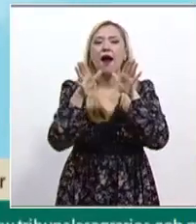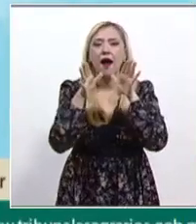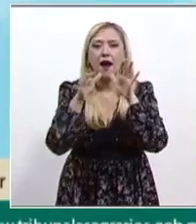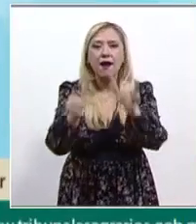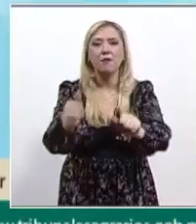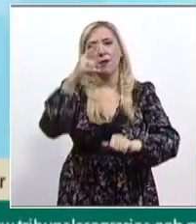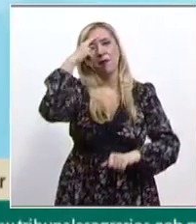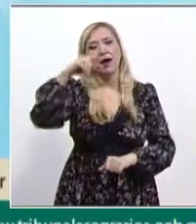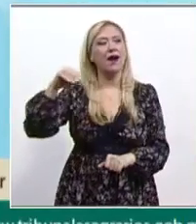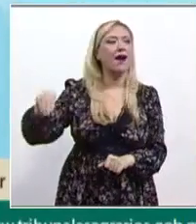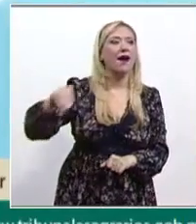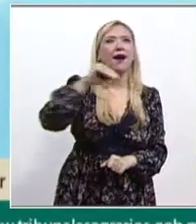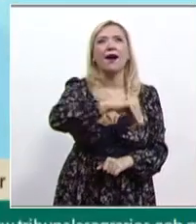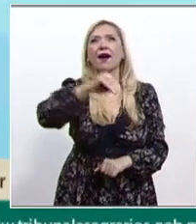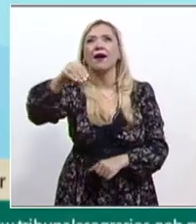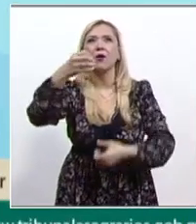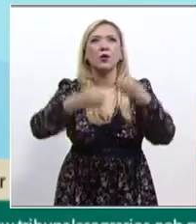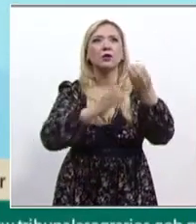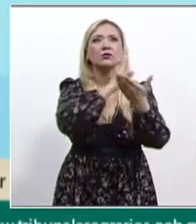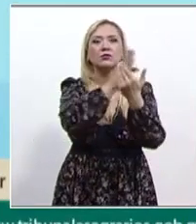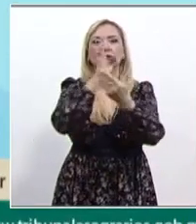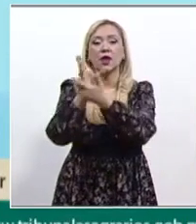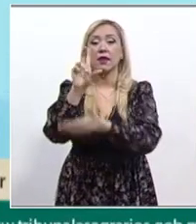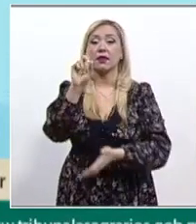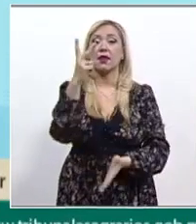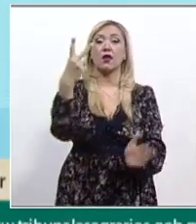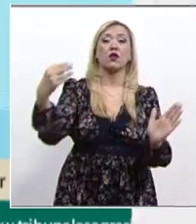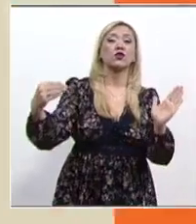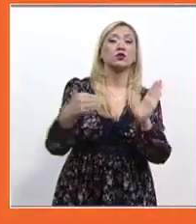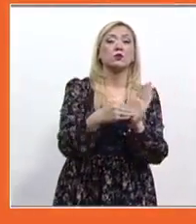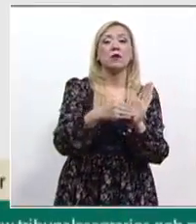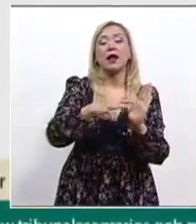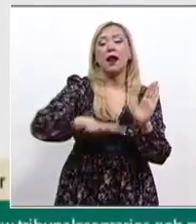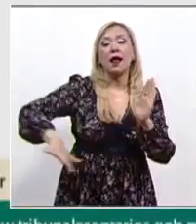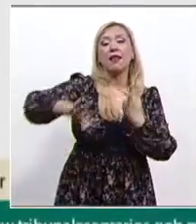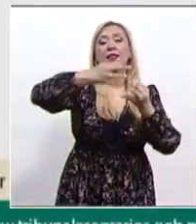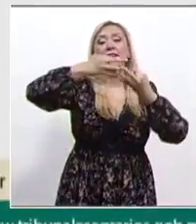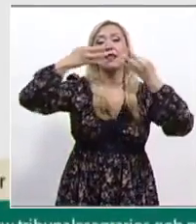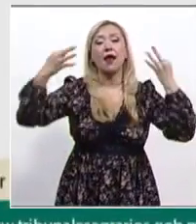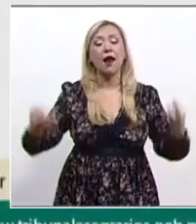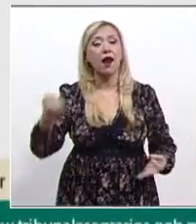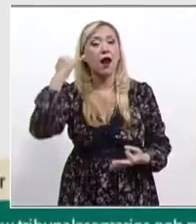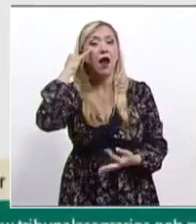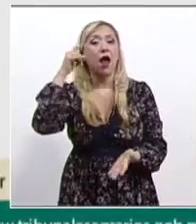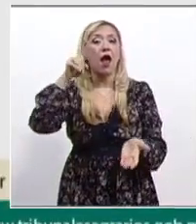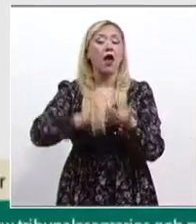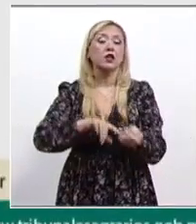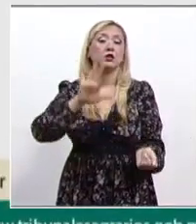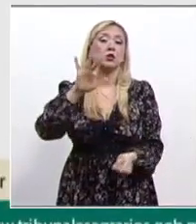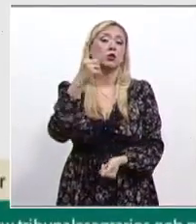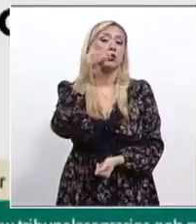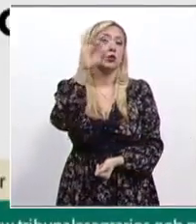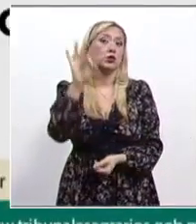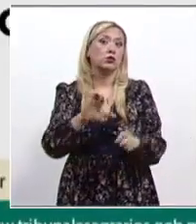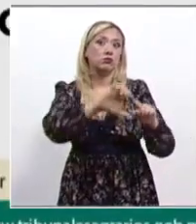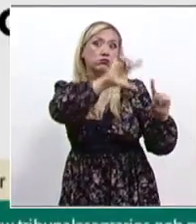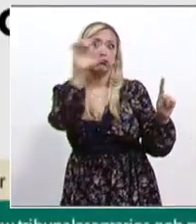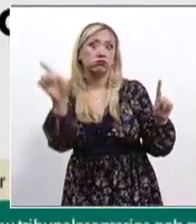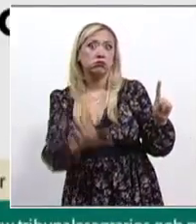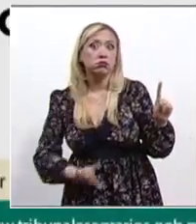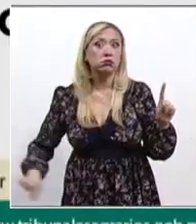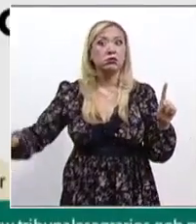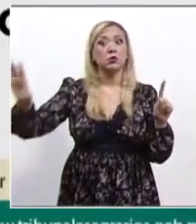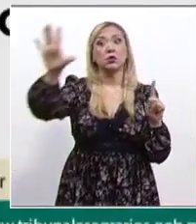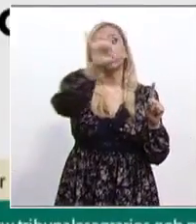itinerante. Recordó que los 32,000 ejidos y comunidades del país son dueños de casi el 51% del territorio nacional. En